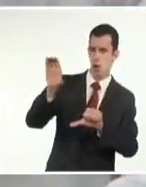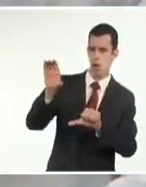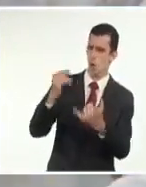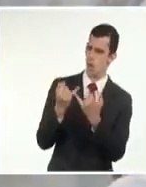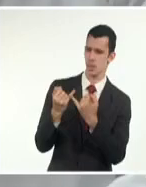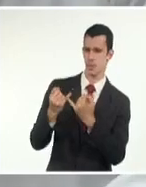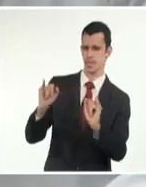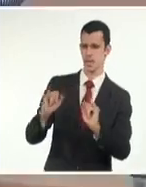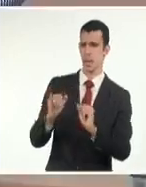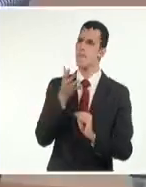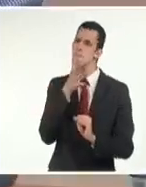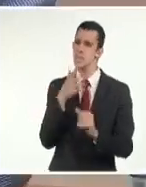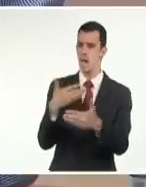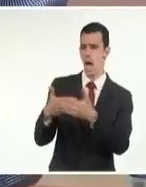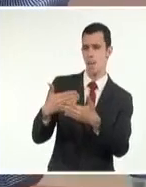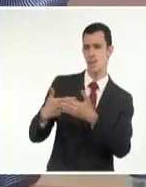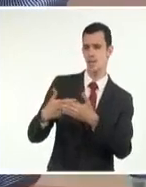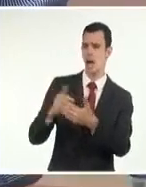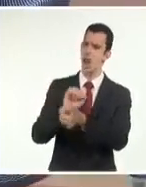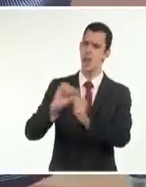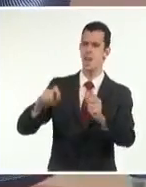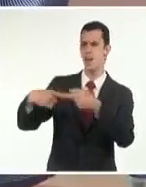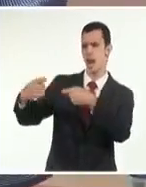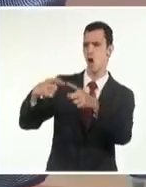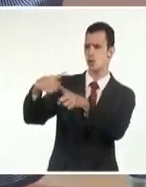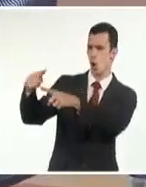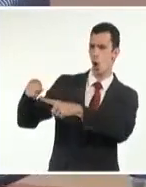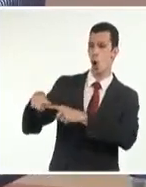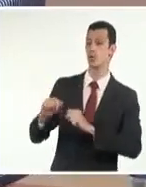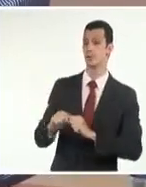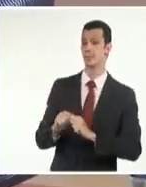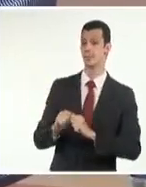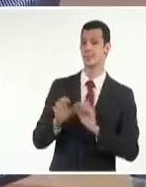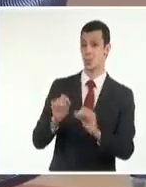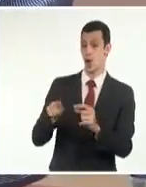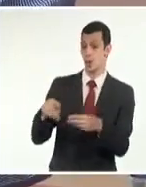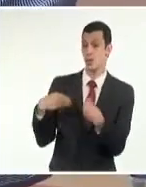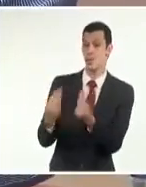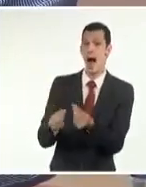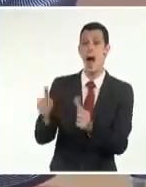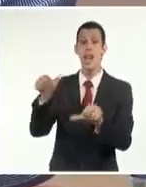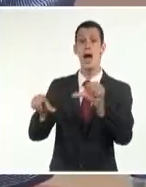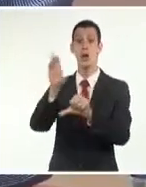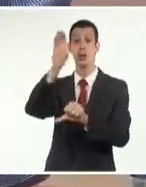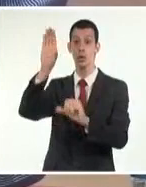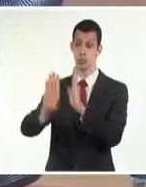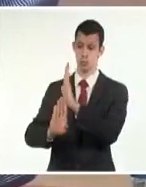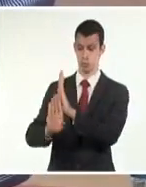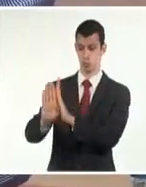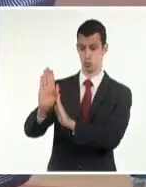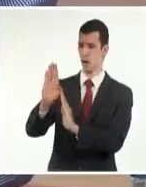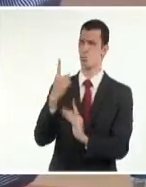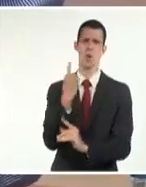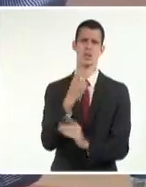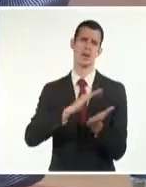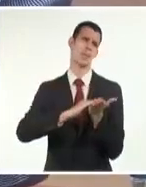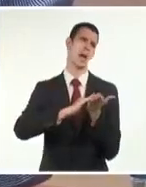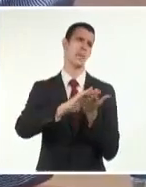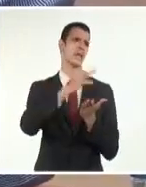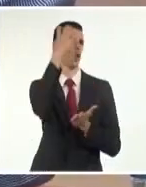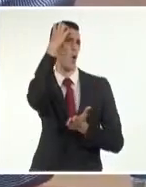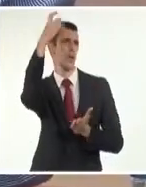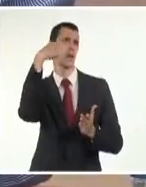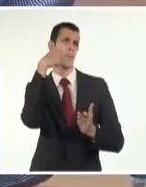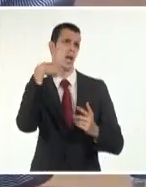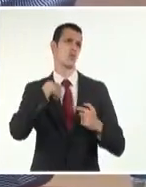empresarial. Cuando dieron esta noticia en los 22-28, que nos ponen en un nivel de vanguardia avanzada,